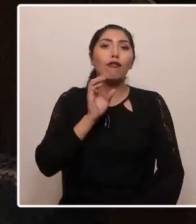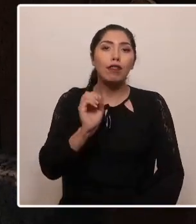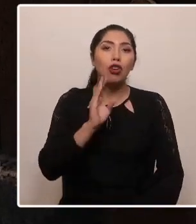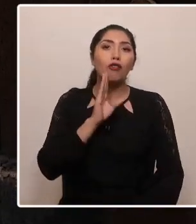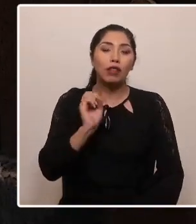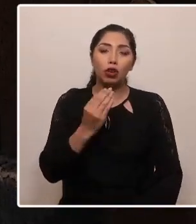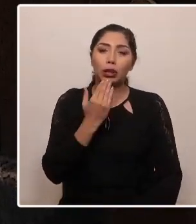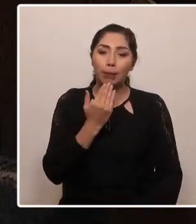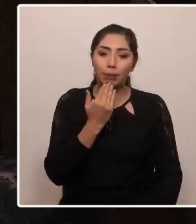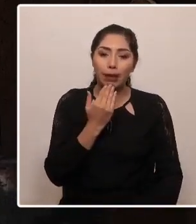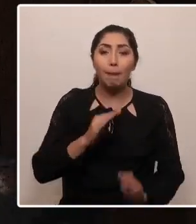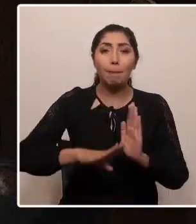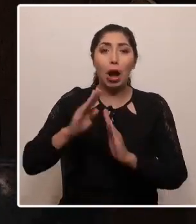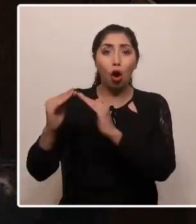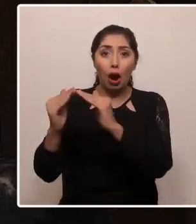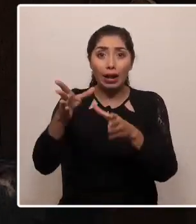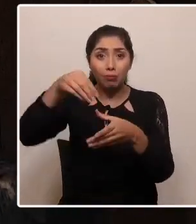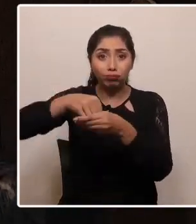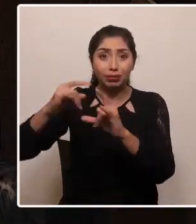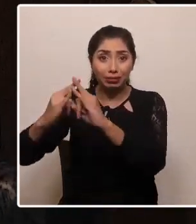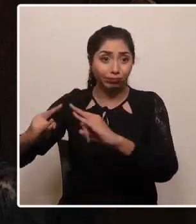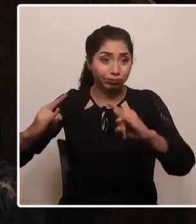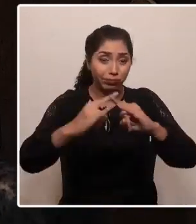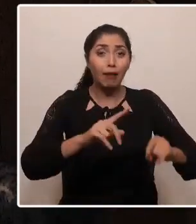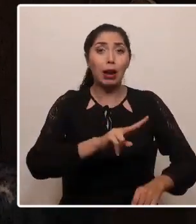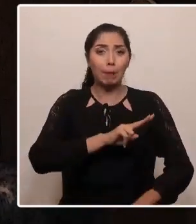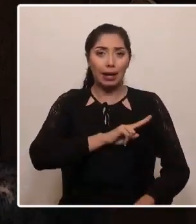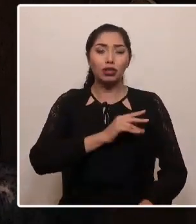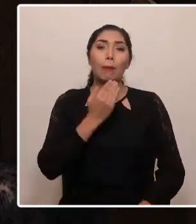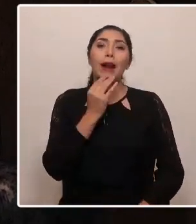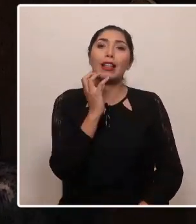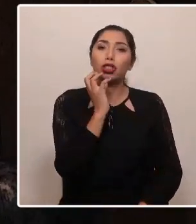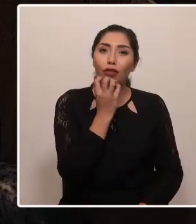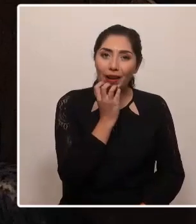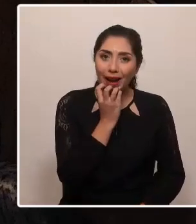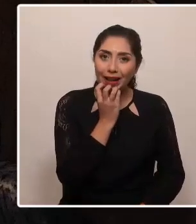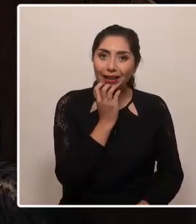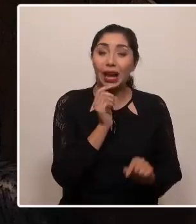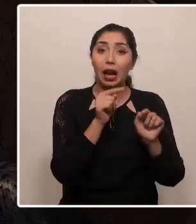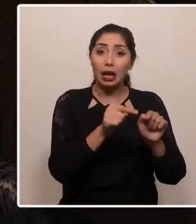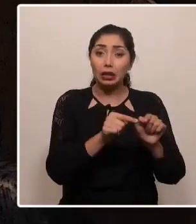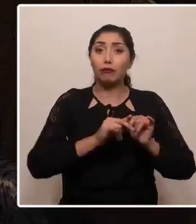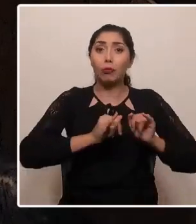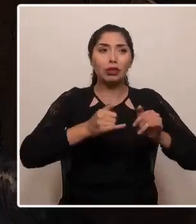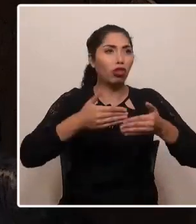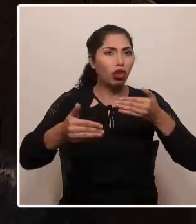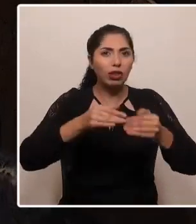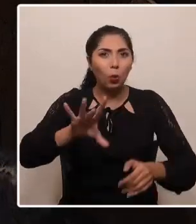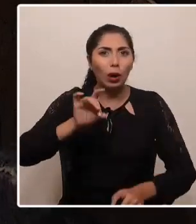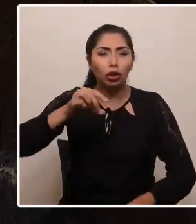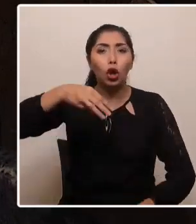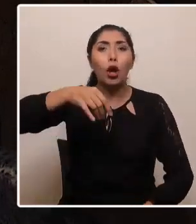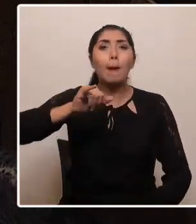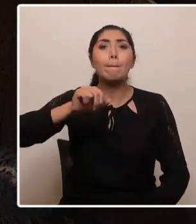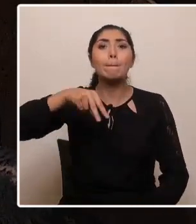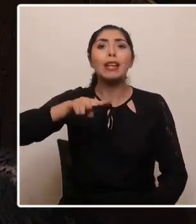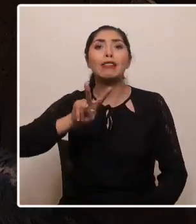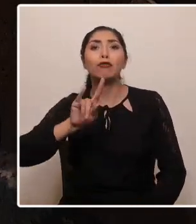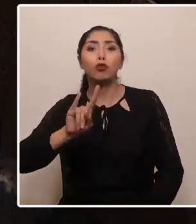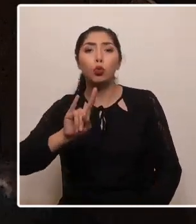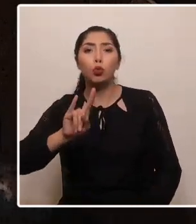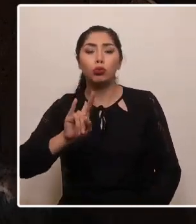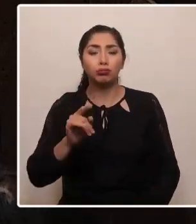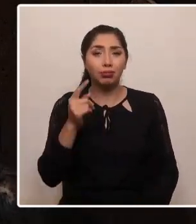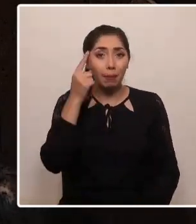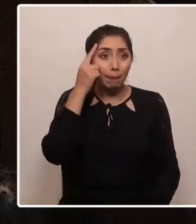cantidad de hogares en campamentos son Valparaíso y Antofagasta. Estos son datos que pueden encontrar en el MIMBU, pero que nadie puede dimensionar realmente